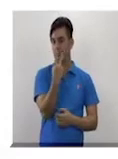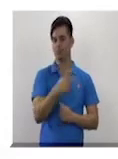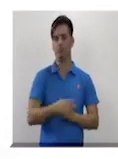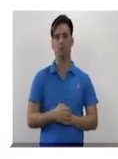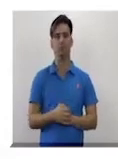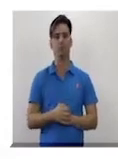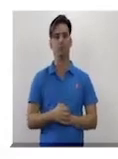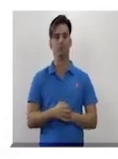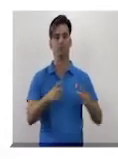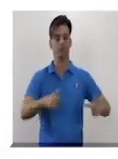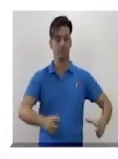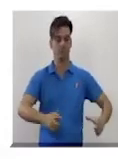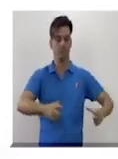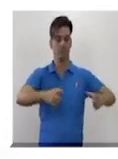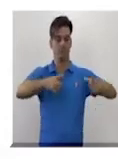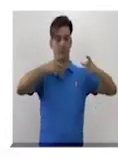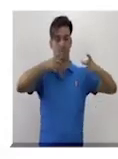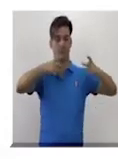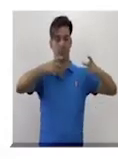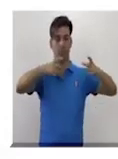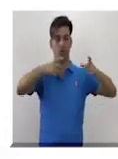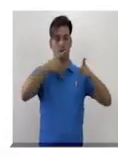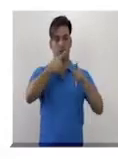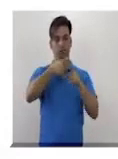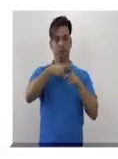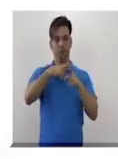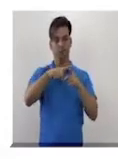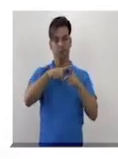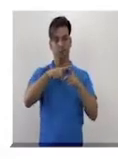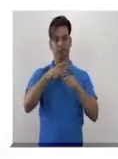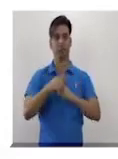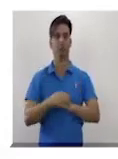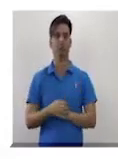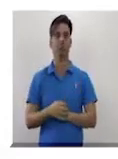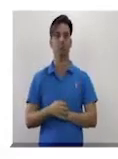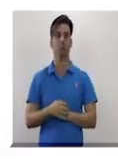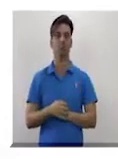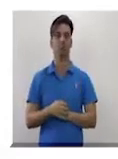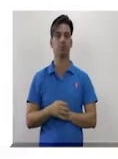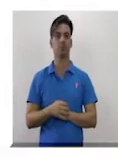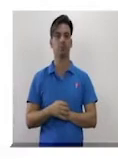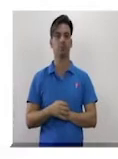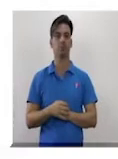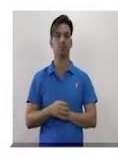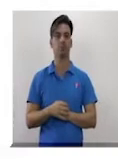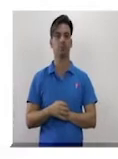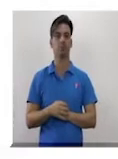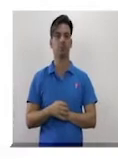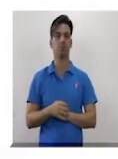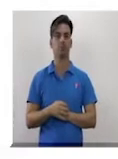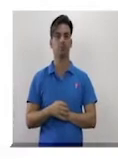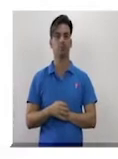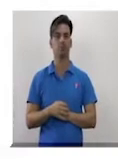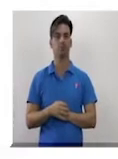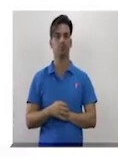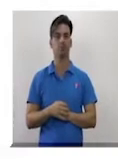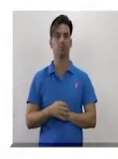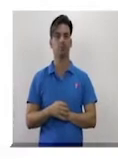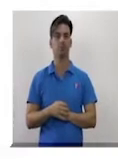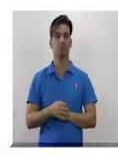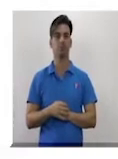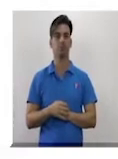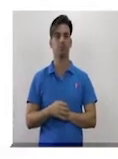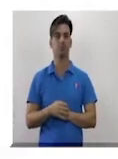De ese cilindro delgado con la semiesfera y el volumen